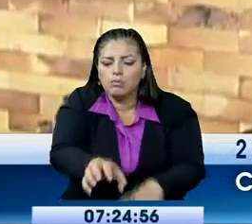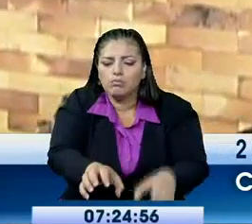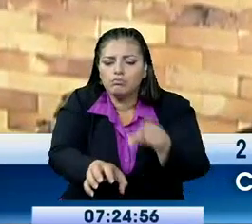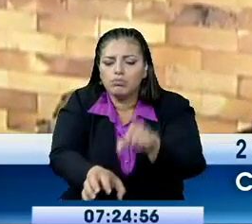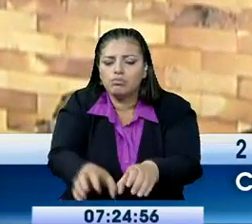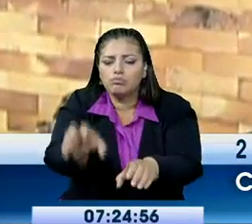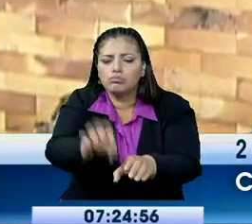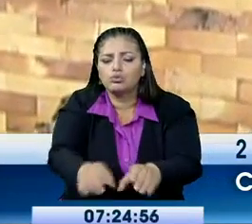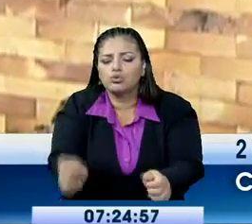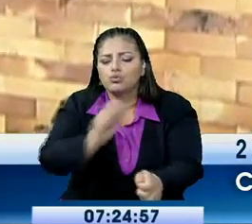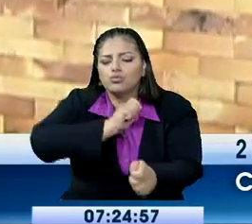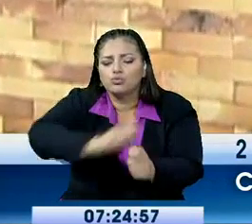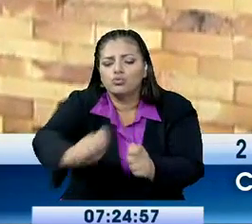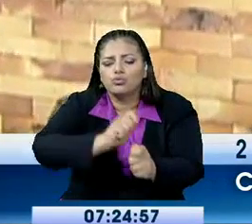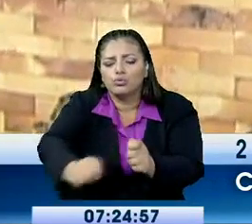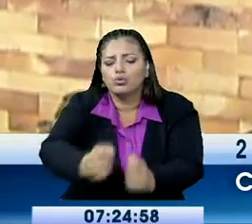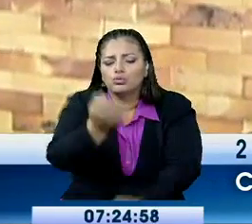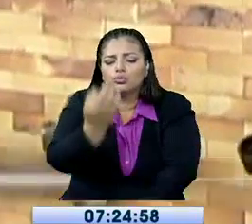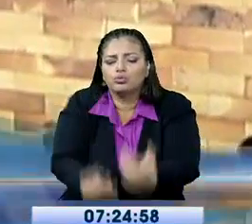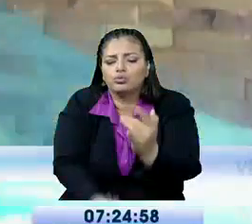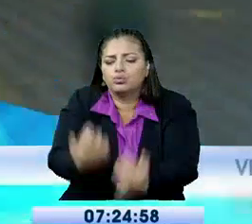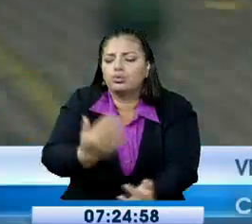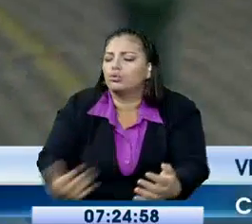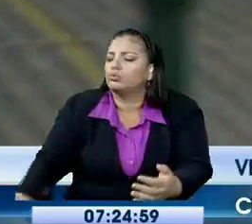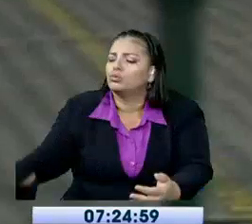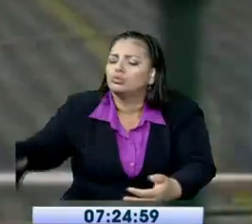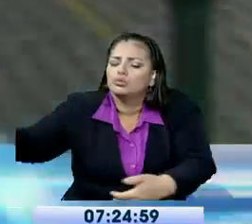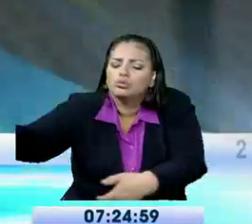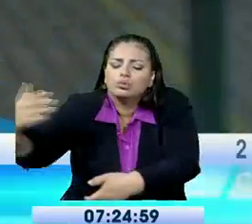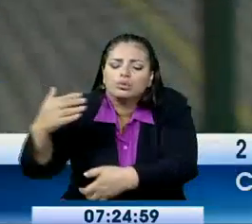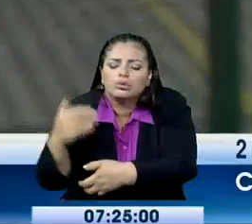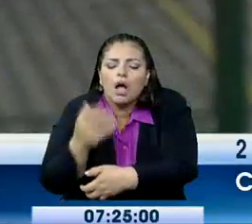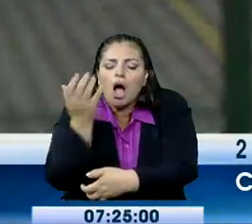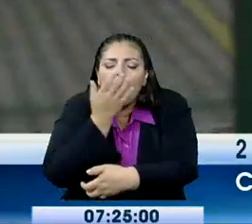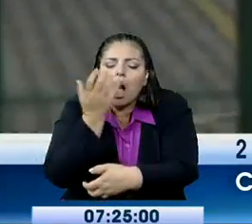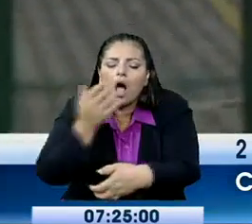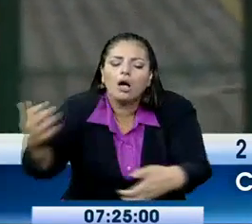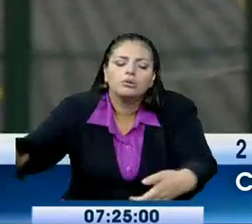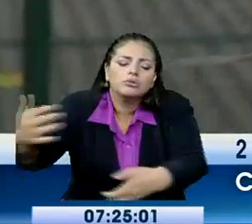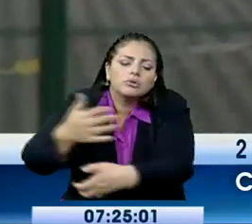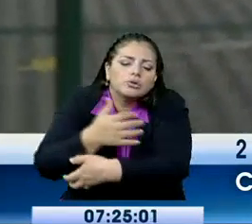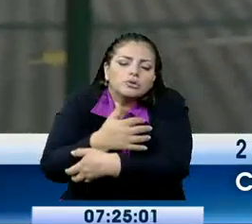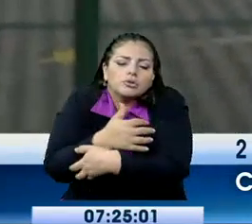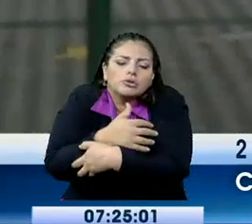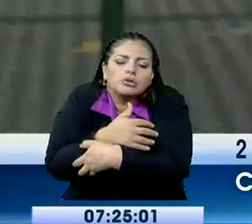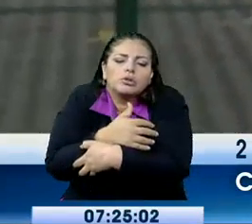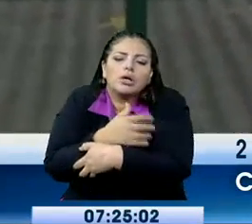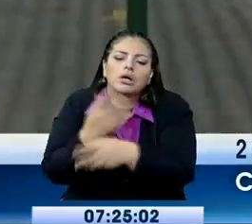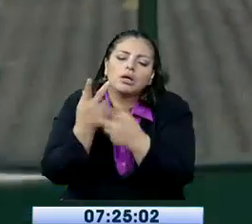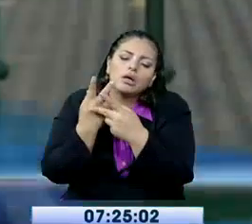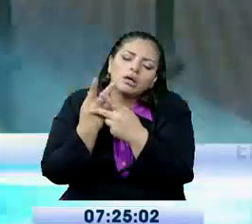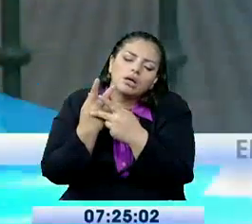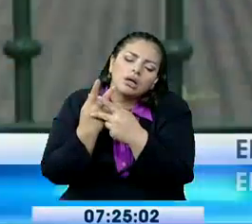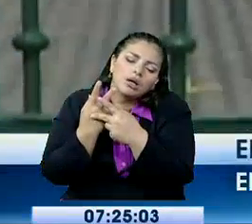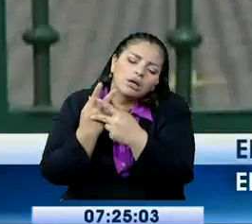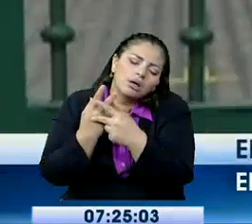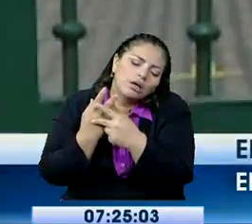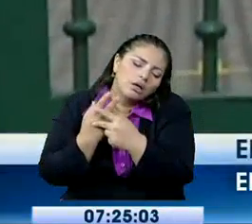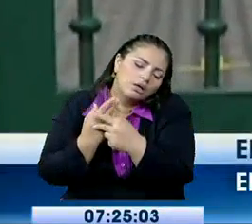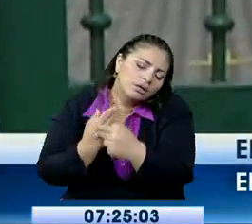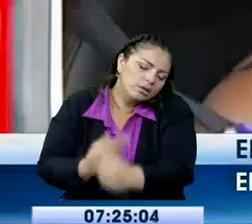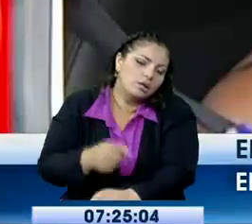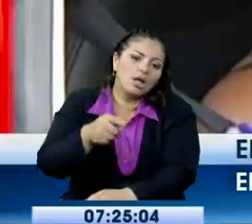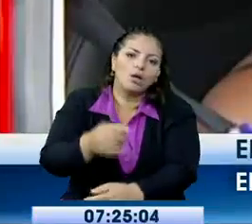una combustión de madera en un dormitorio cerrado. Las dos personas vivían en un conjunto privado en la parroquia de Calderón, al norte de